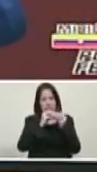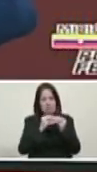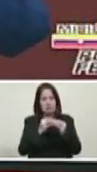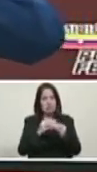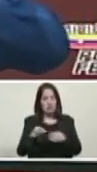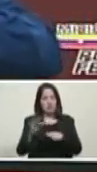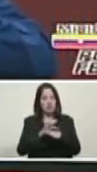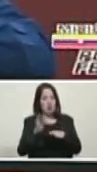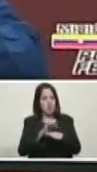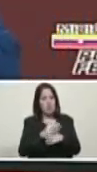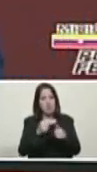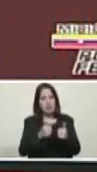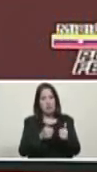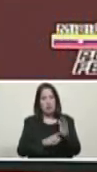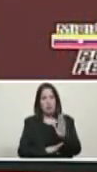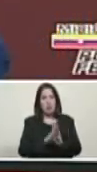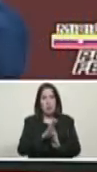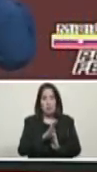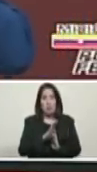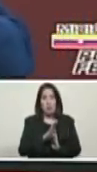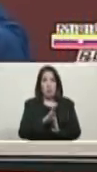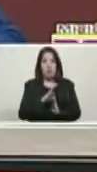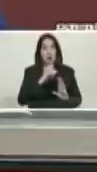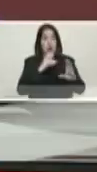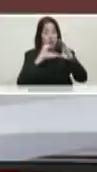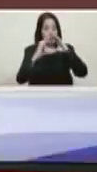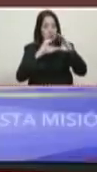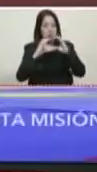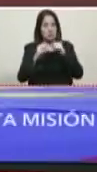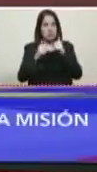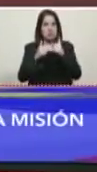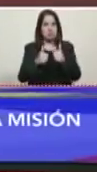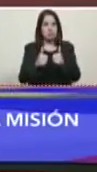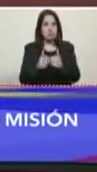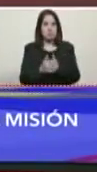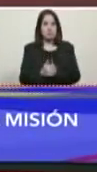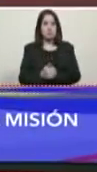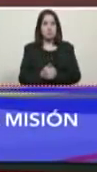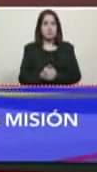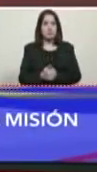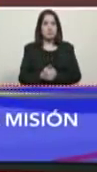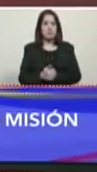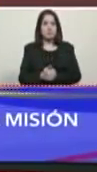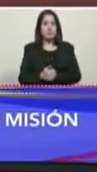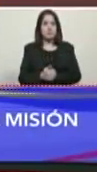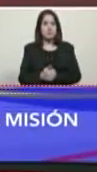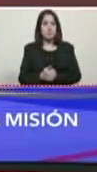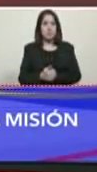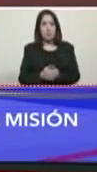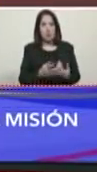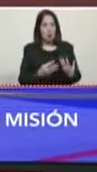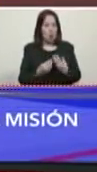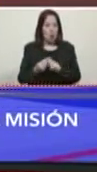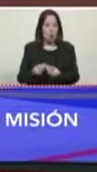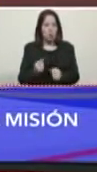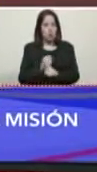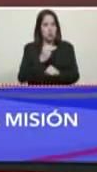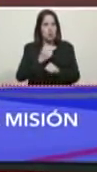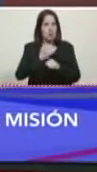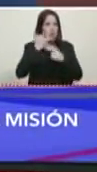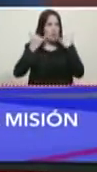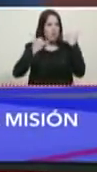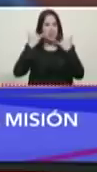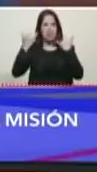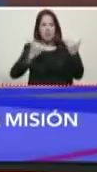funcionamiento que las comunicaciones funcionen que la gente funcione junto a su policía faltan muchas